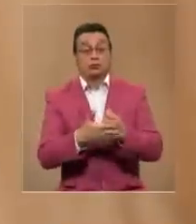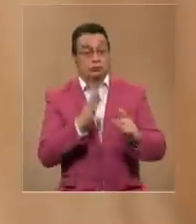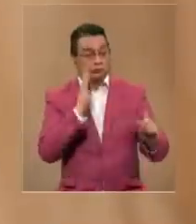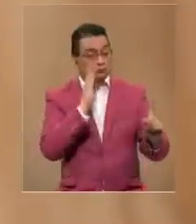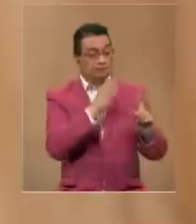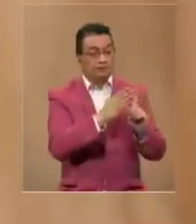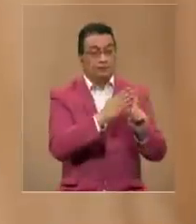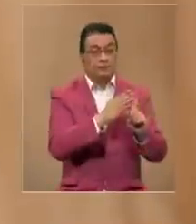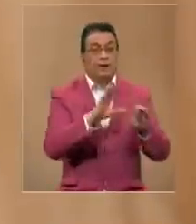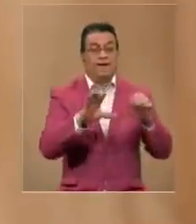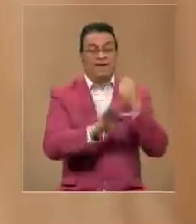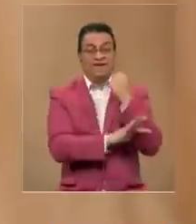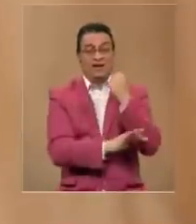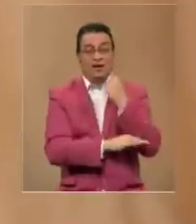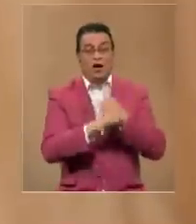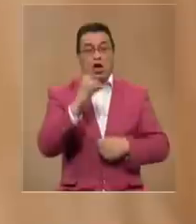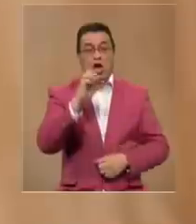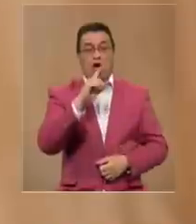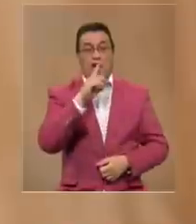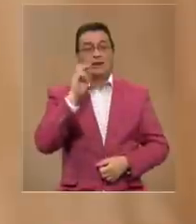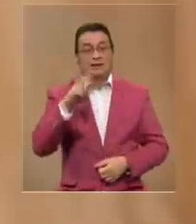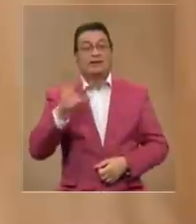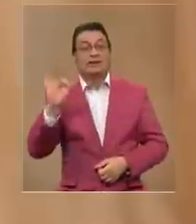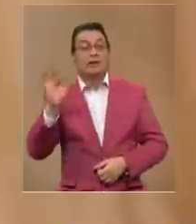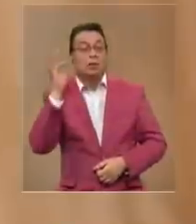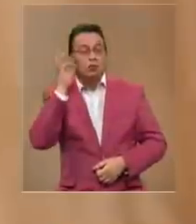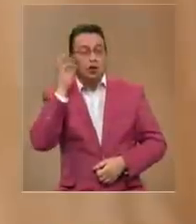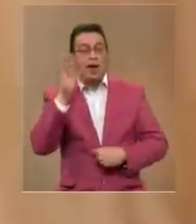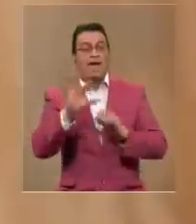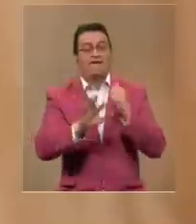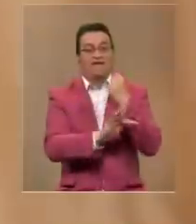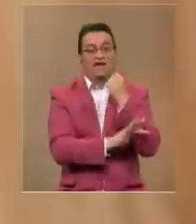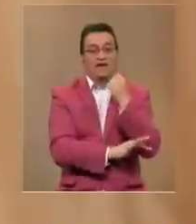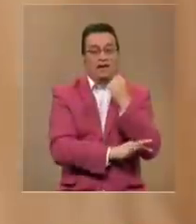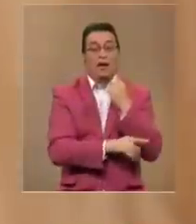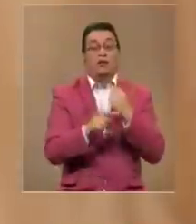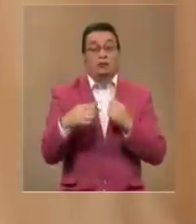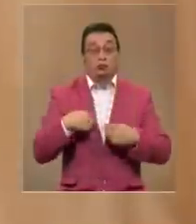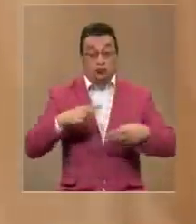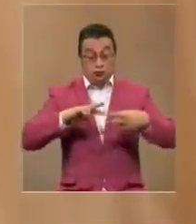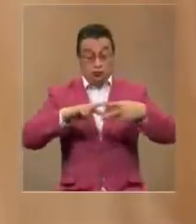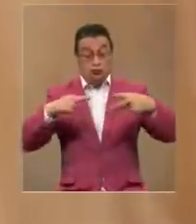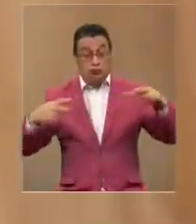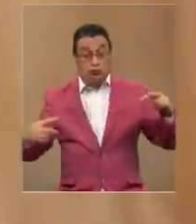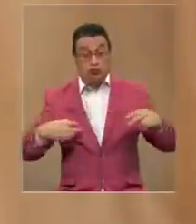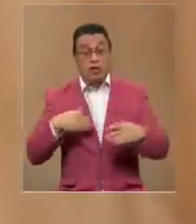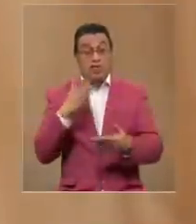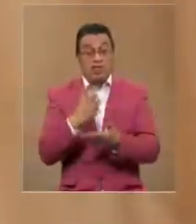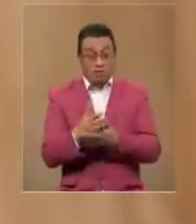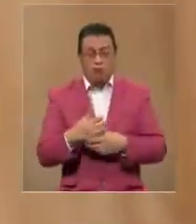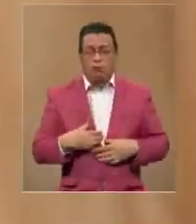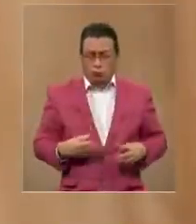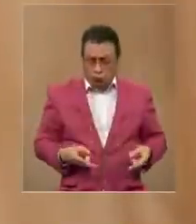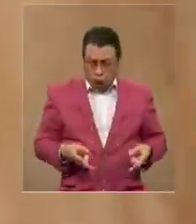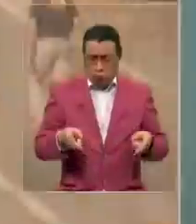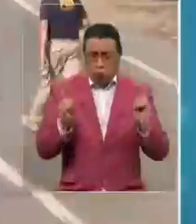Ortiz, con la fiscal a cargo, con ellos yo voy a colaborar. Si tengo que hacerme un ADN, yo me lo voy a